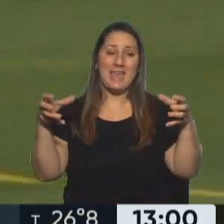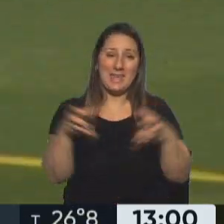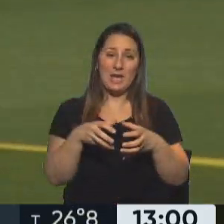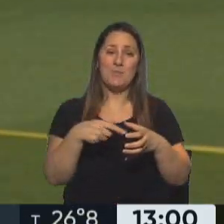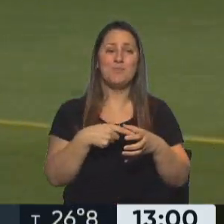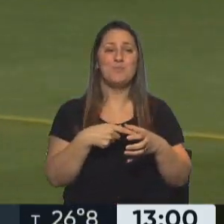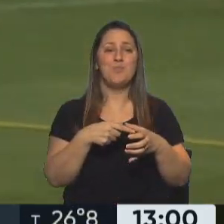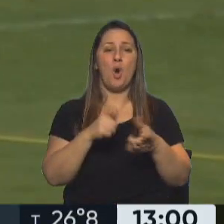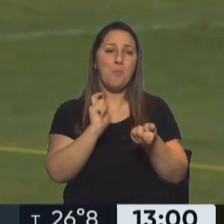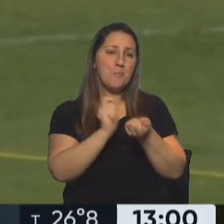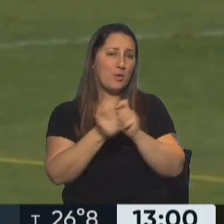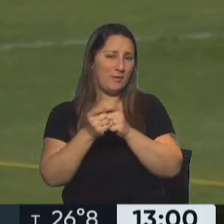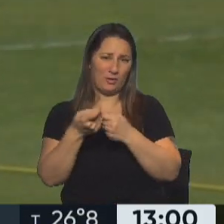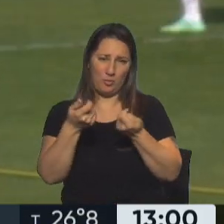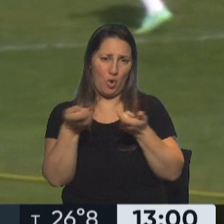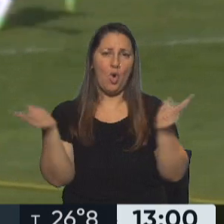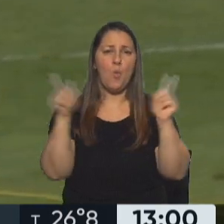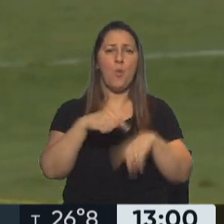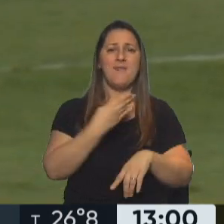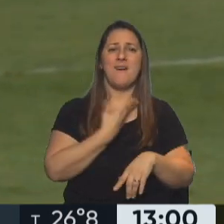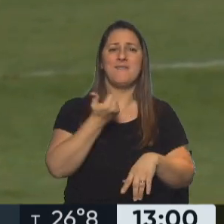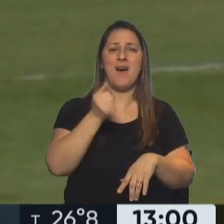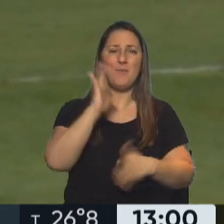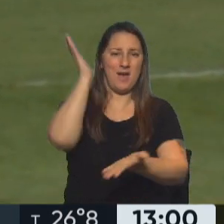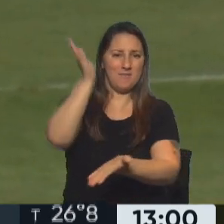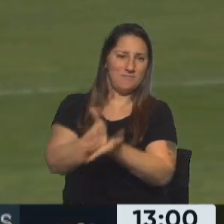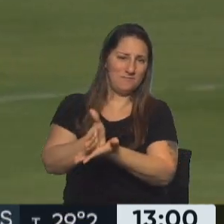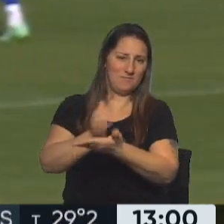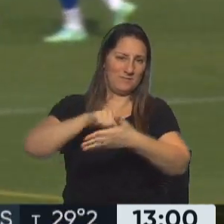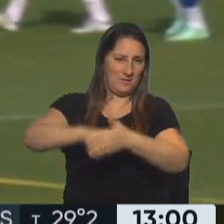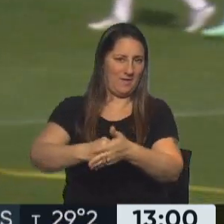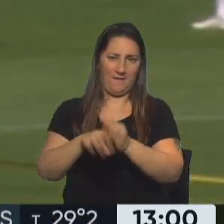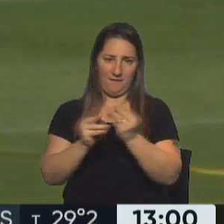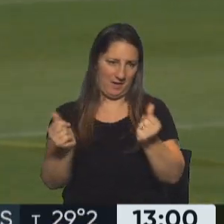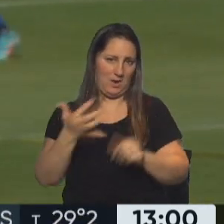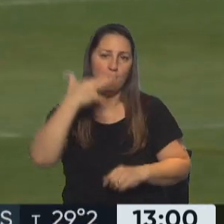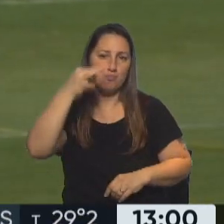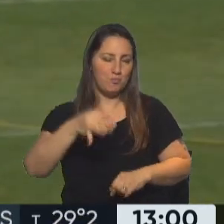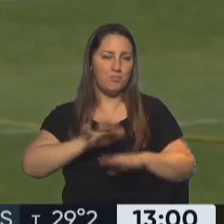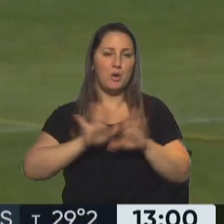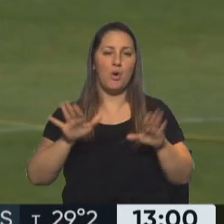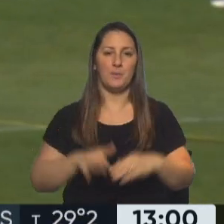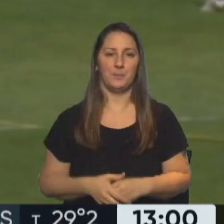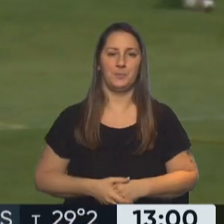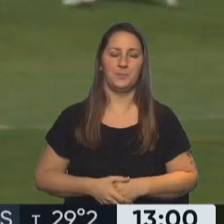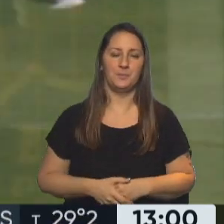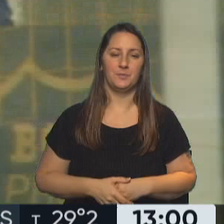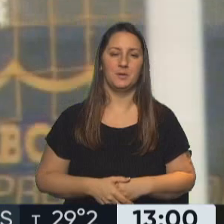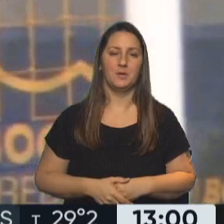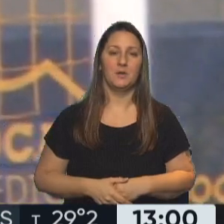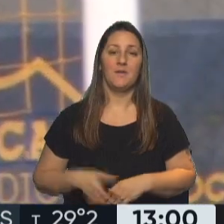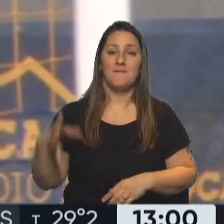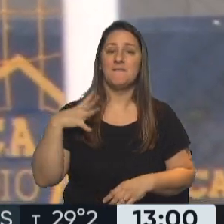pocos retoques con la vuelta de fabra que salió de la suspensión ya cumplió la fecha en consecuencia la